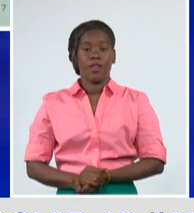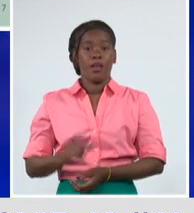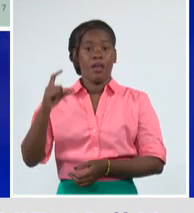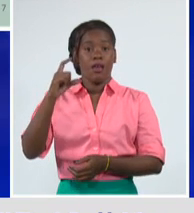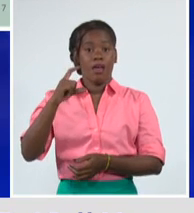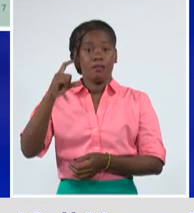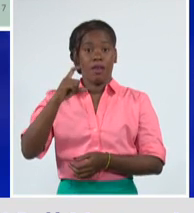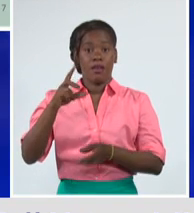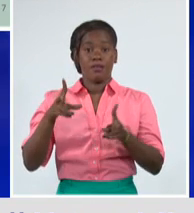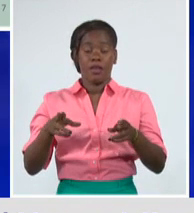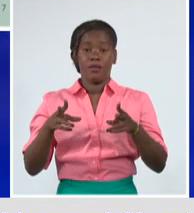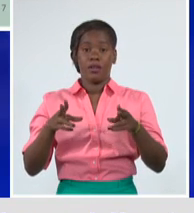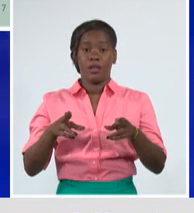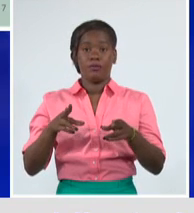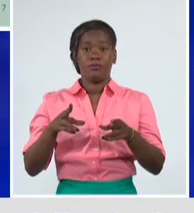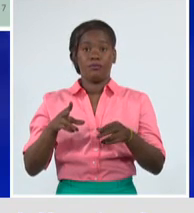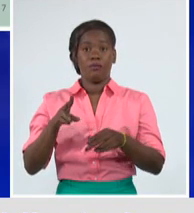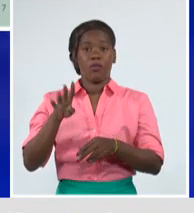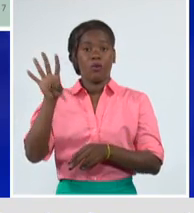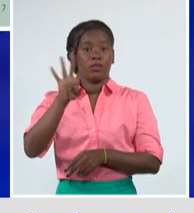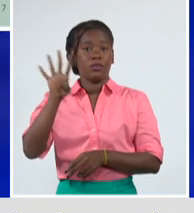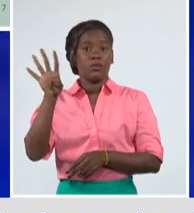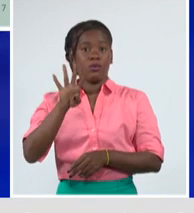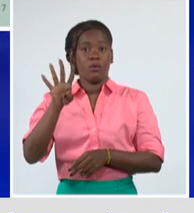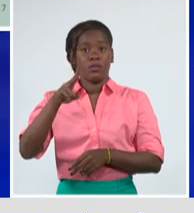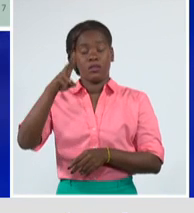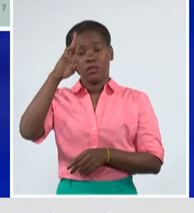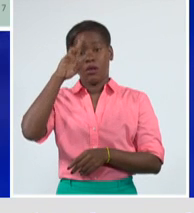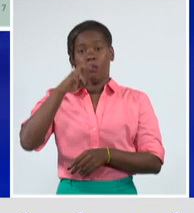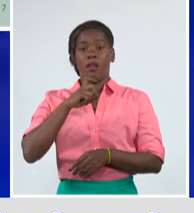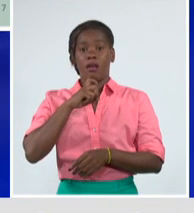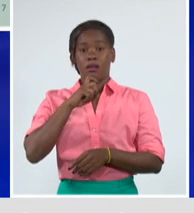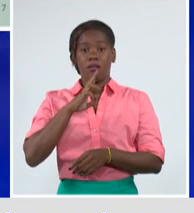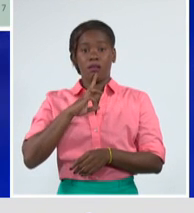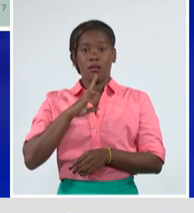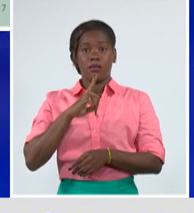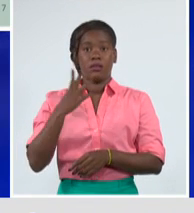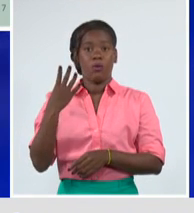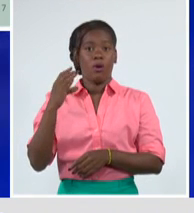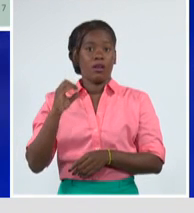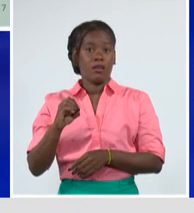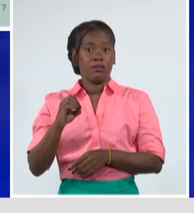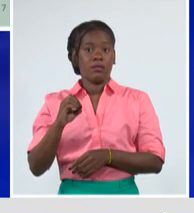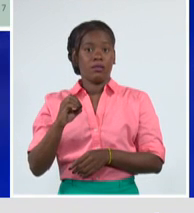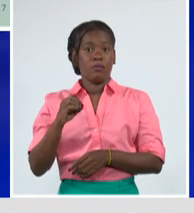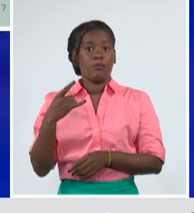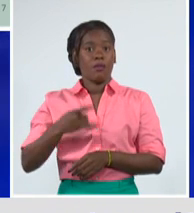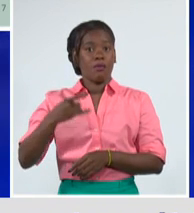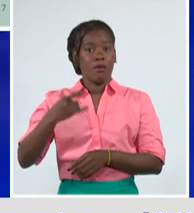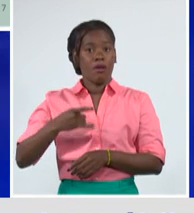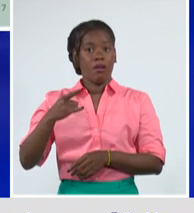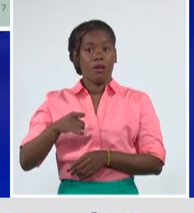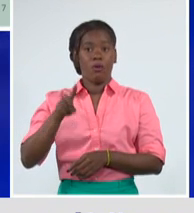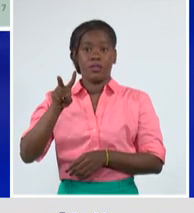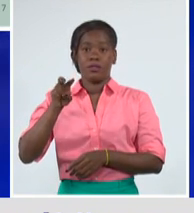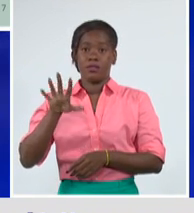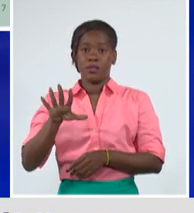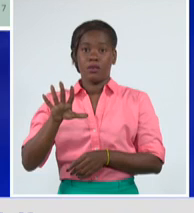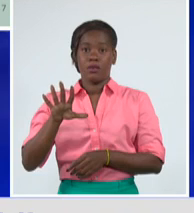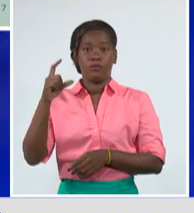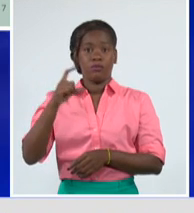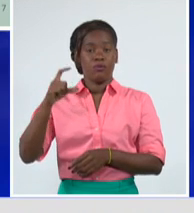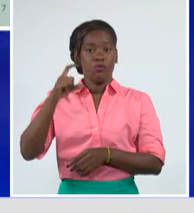Grande 40, Manicaragua 25, Cifuentes 14, Camajuaní 12, Placetas, Corralillo